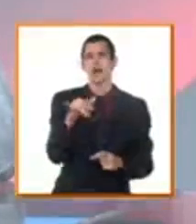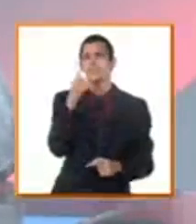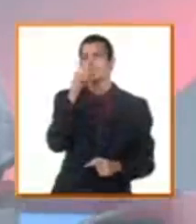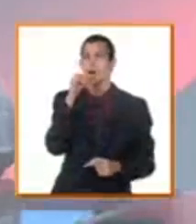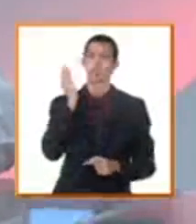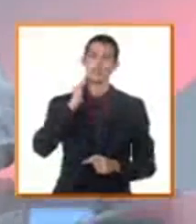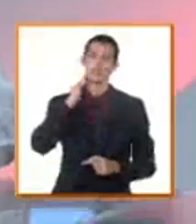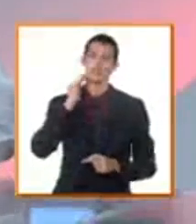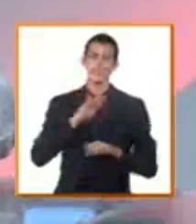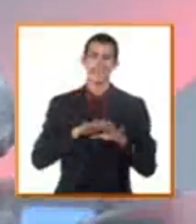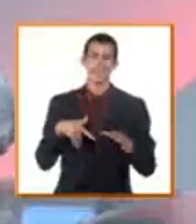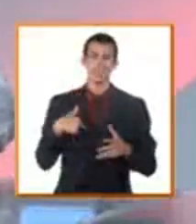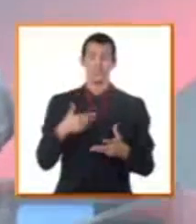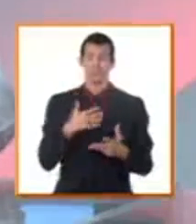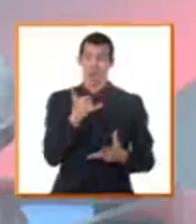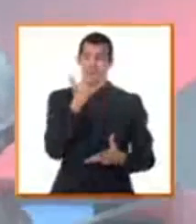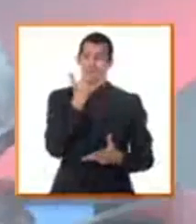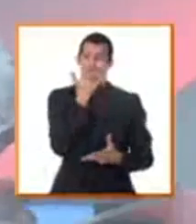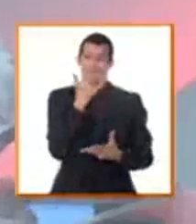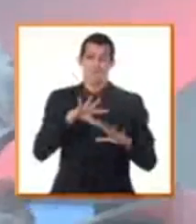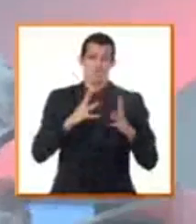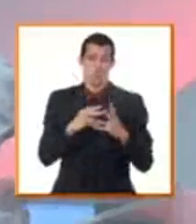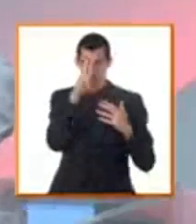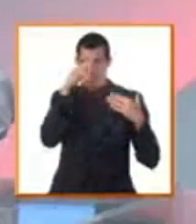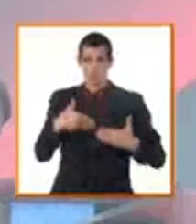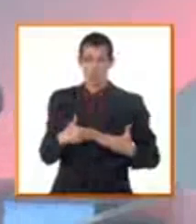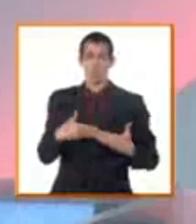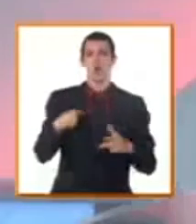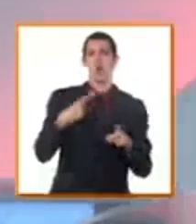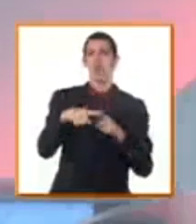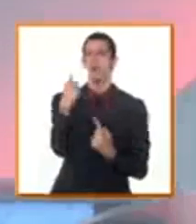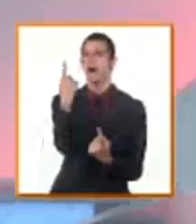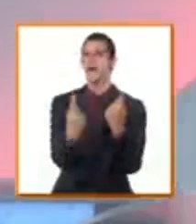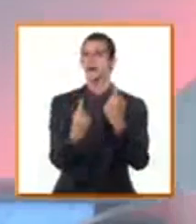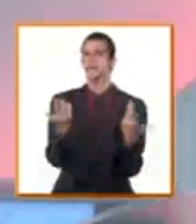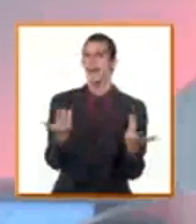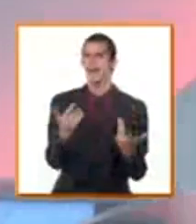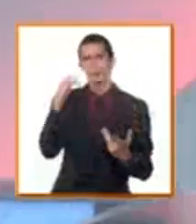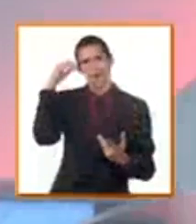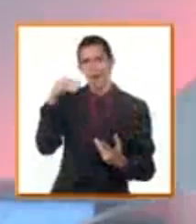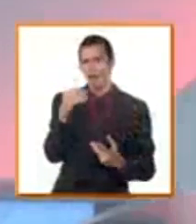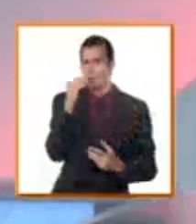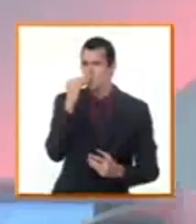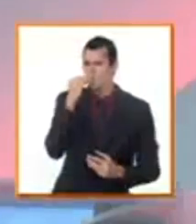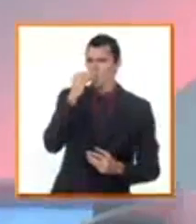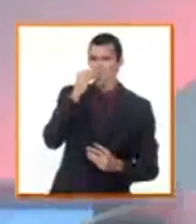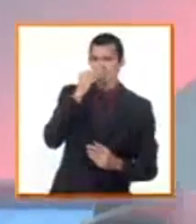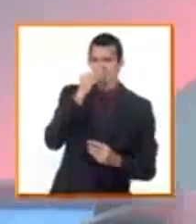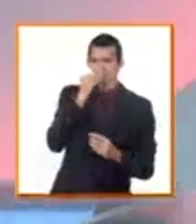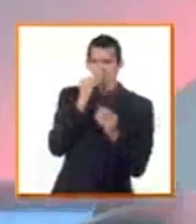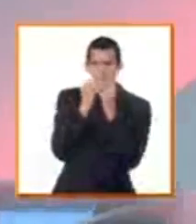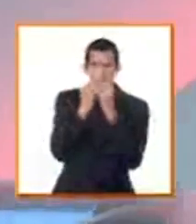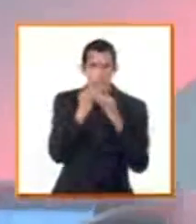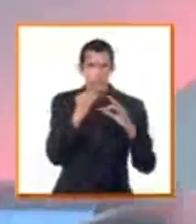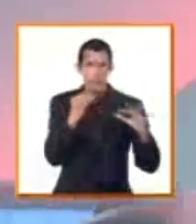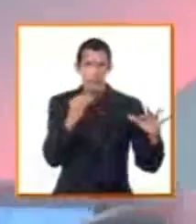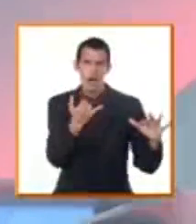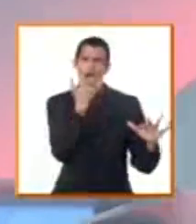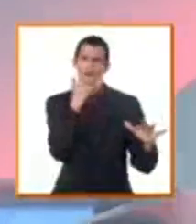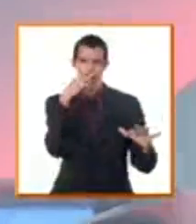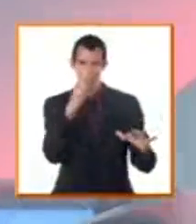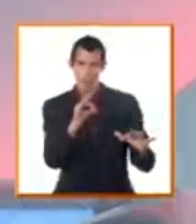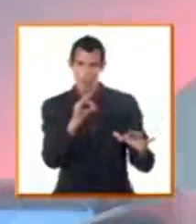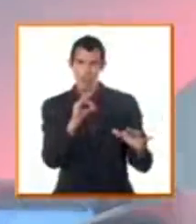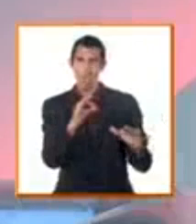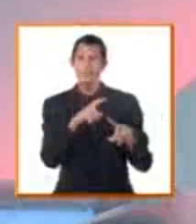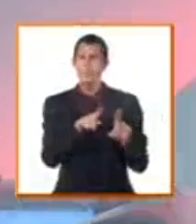tanto sabemos bien a quién va destinado este tipo, sobre todo a los niños, y por lo tanto es un elemento que alertamos también con relación a ese tema, y lo hemos detectado